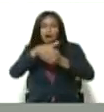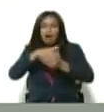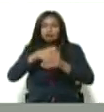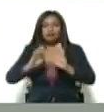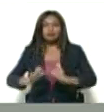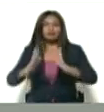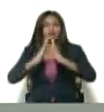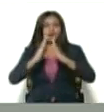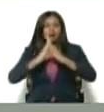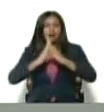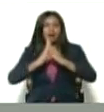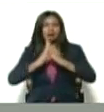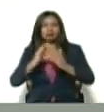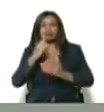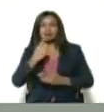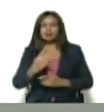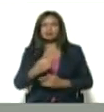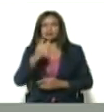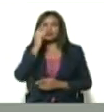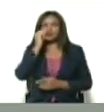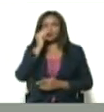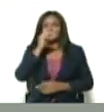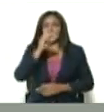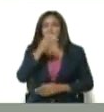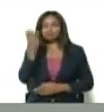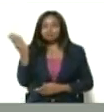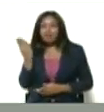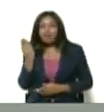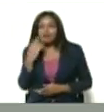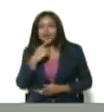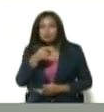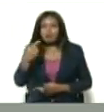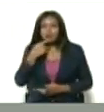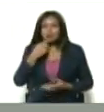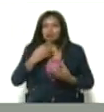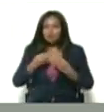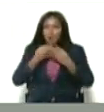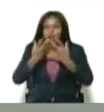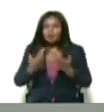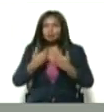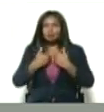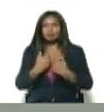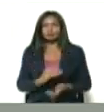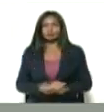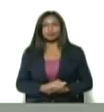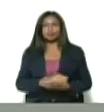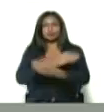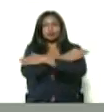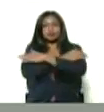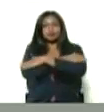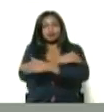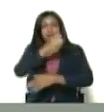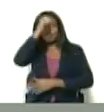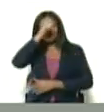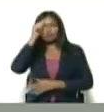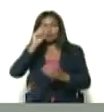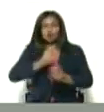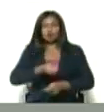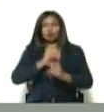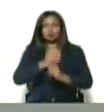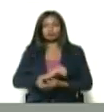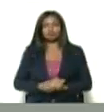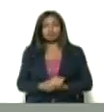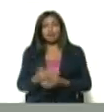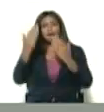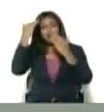casa. ¿Qué me dice William, Freddy, Jorge? ¿Qué me pueden decir? Felicidades, bueno, Domingo de Ramos. Saludos, presidente.